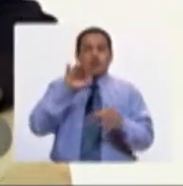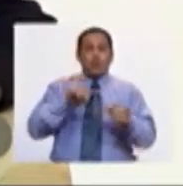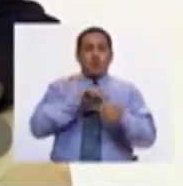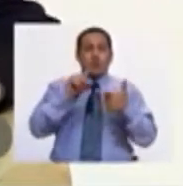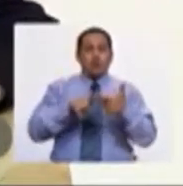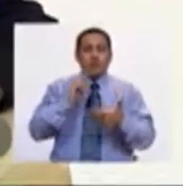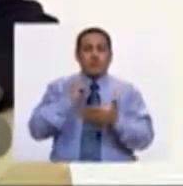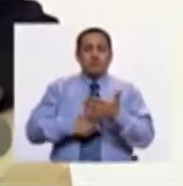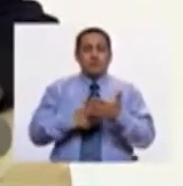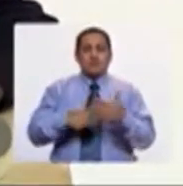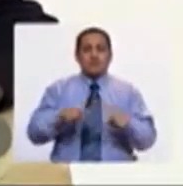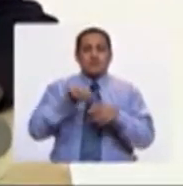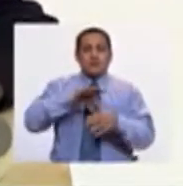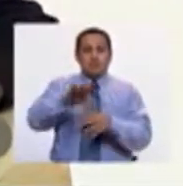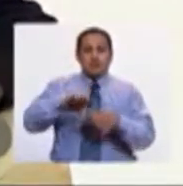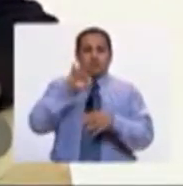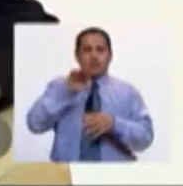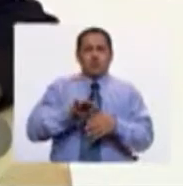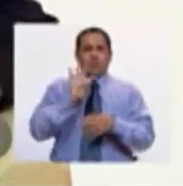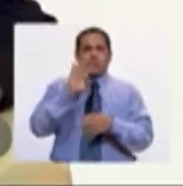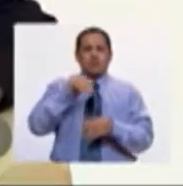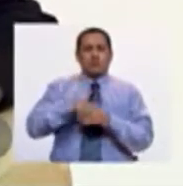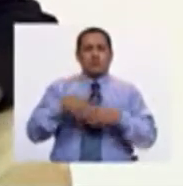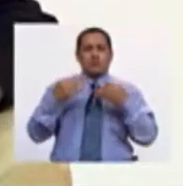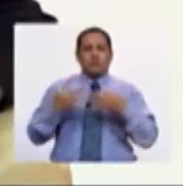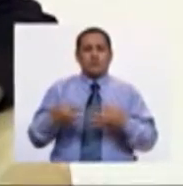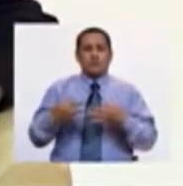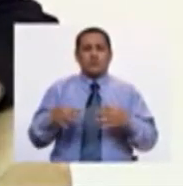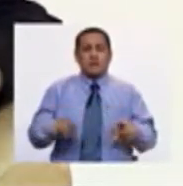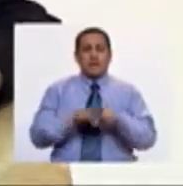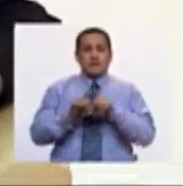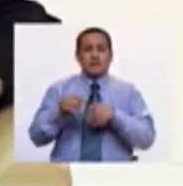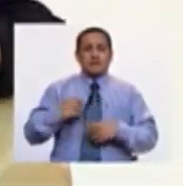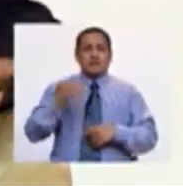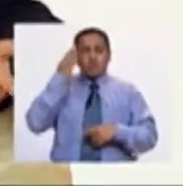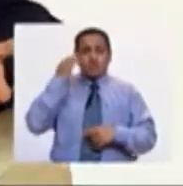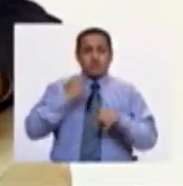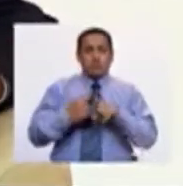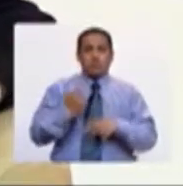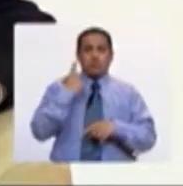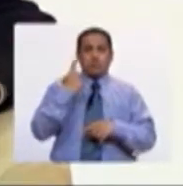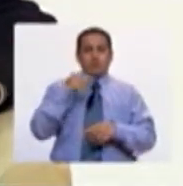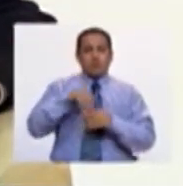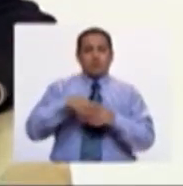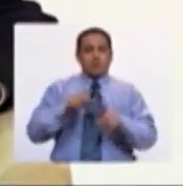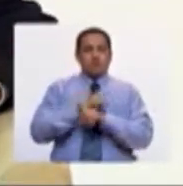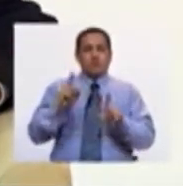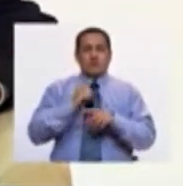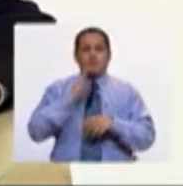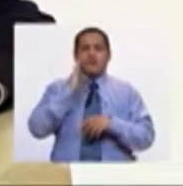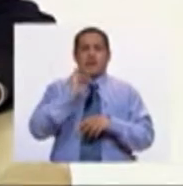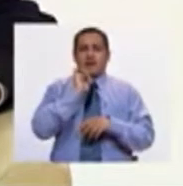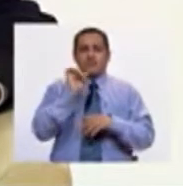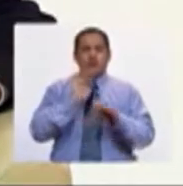Claro. Otro fue la multa. En el caso del sorteo solo hubo 4 votos conformes y sabemos que por uno, efectivamente, no se